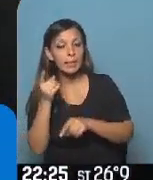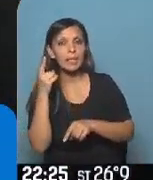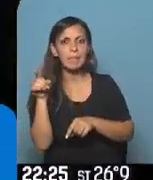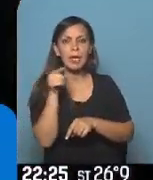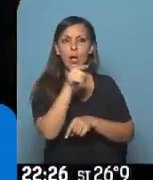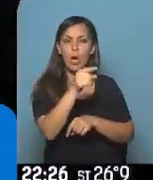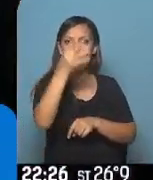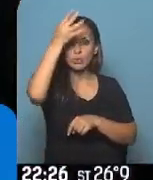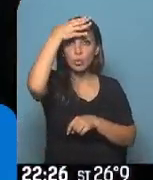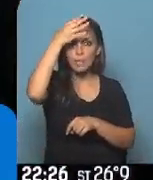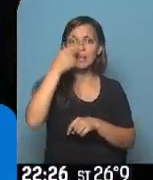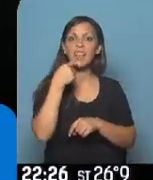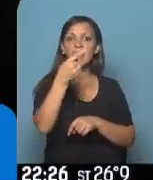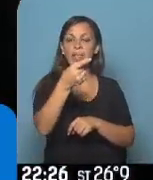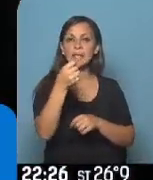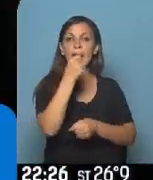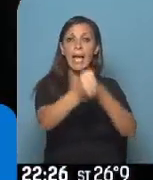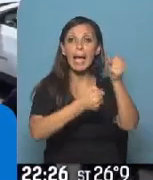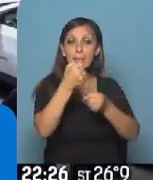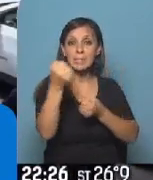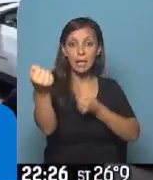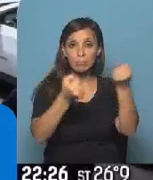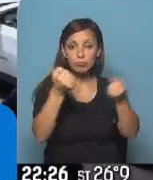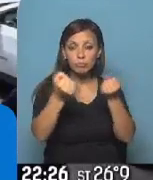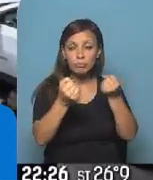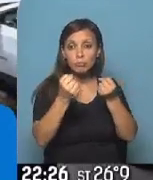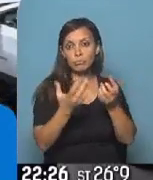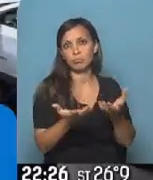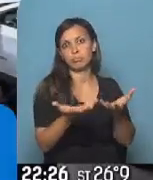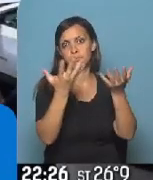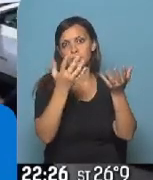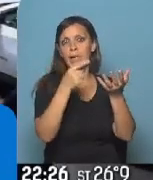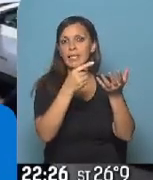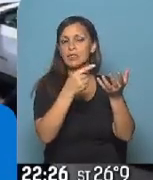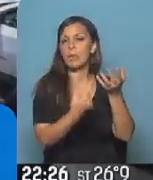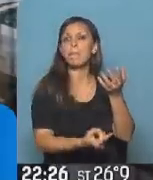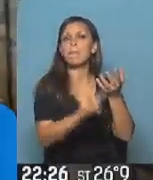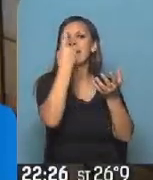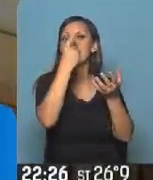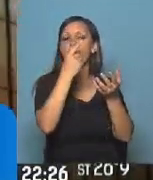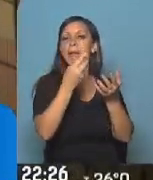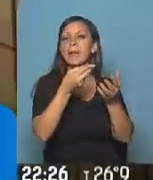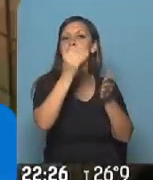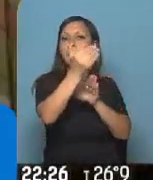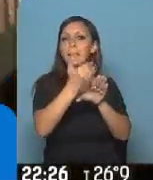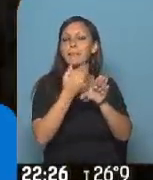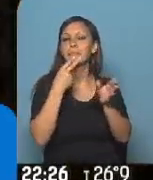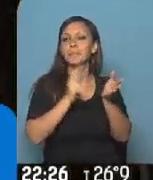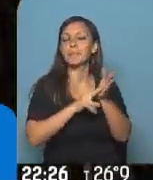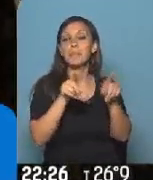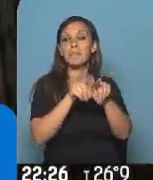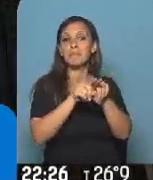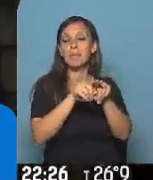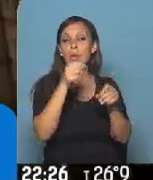estadounidense, las grandes automotrices norteamericanas ya se muestran como las primeras bajas de la guerra. Es el caso de la General Motors,